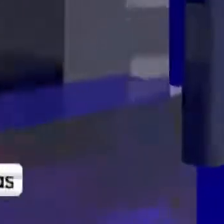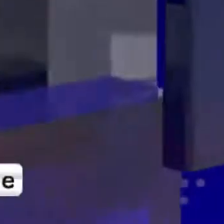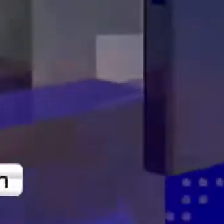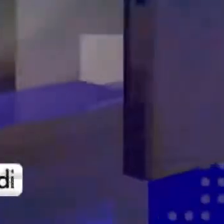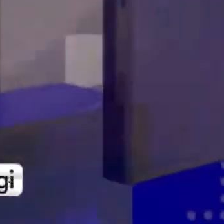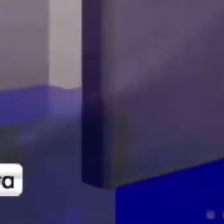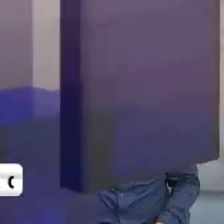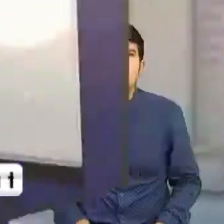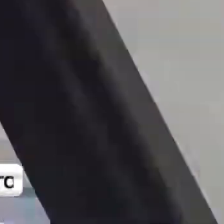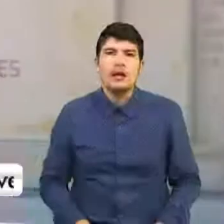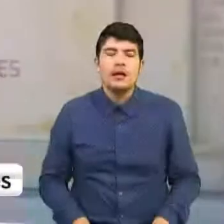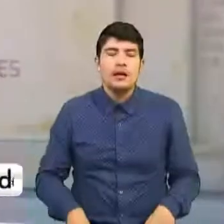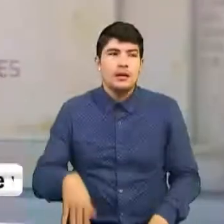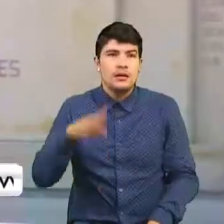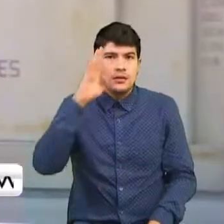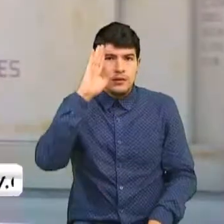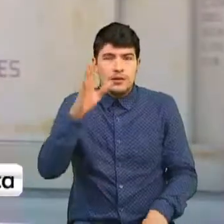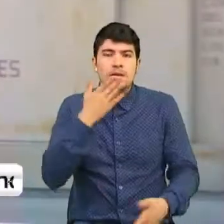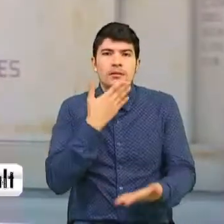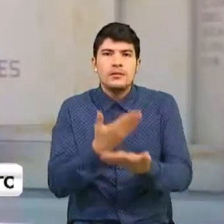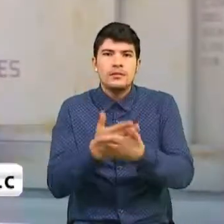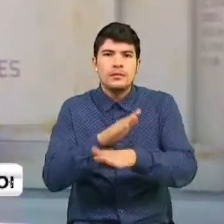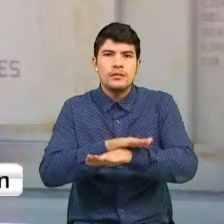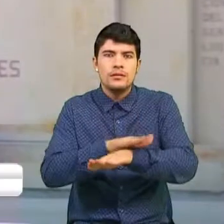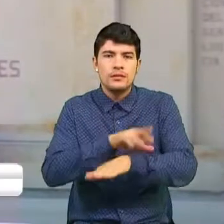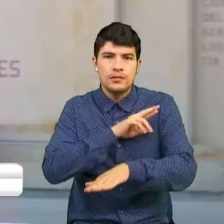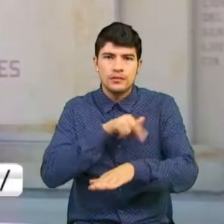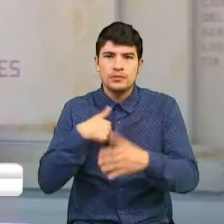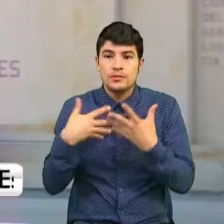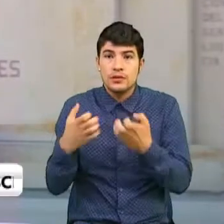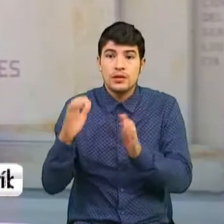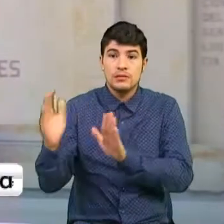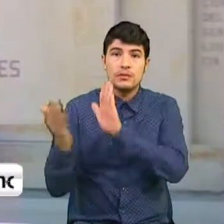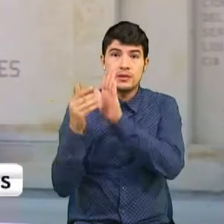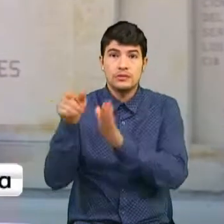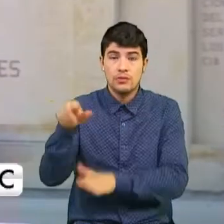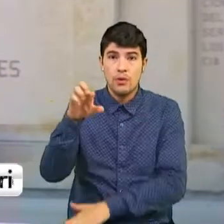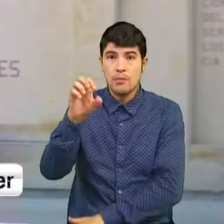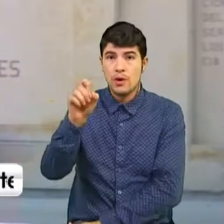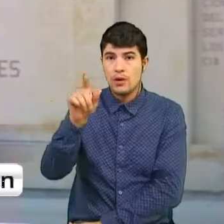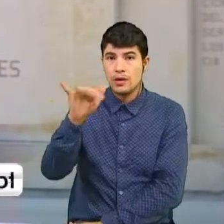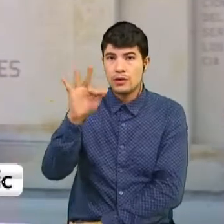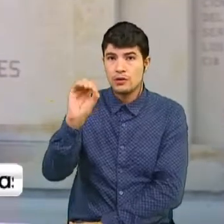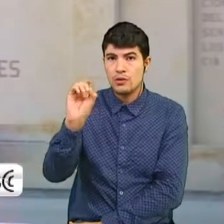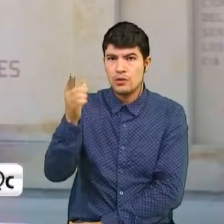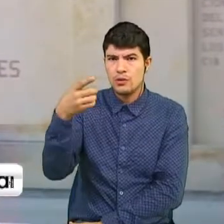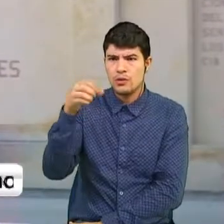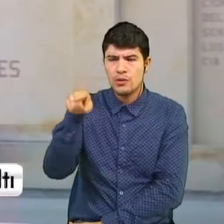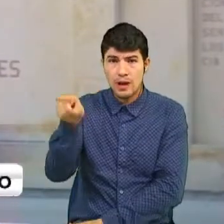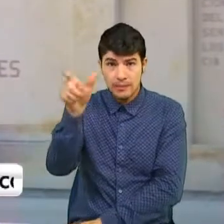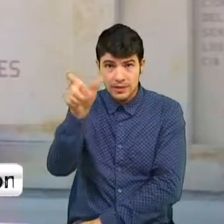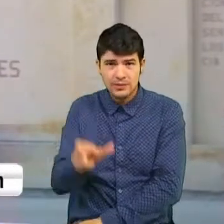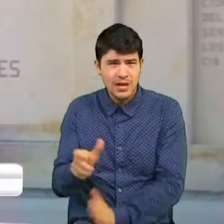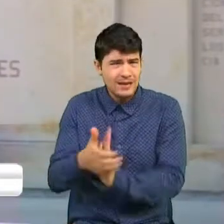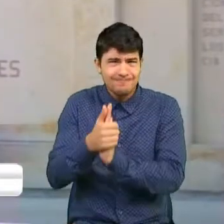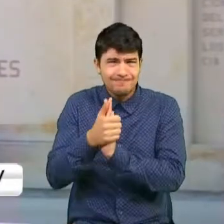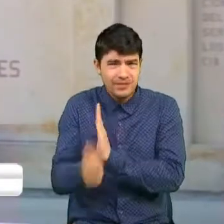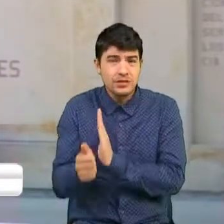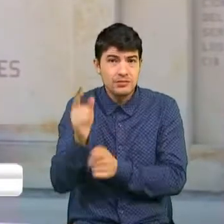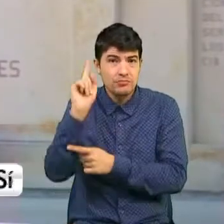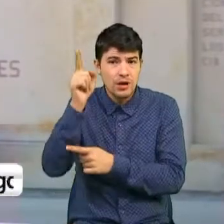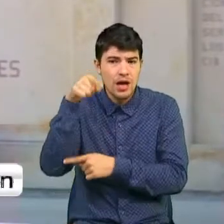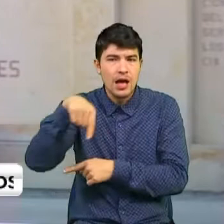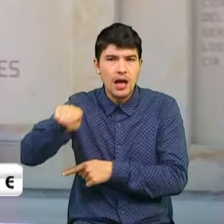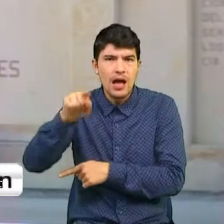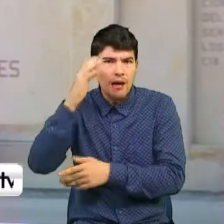hola qué tal compañeros muy buenas tardes hemos querido hablar precisamente con un politólogo que nos va a dar su visión acerca de este acto de los